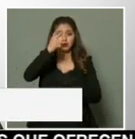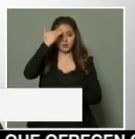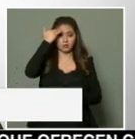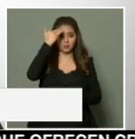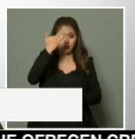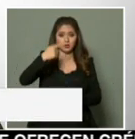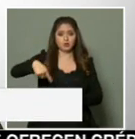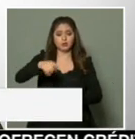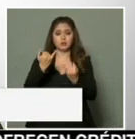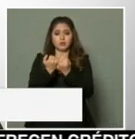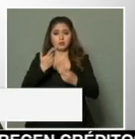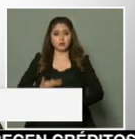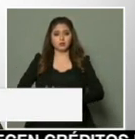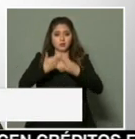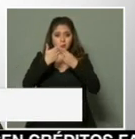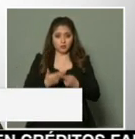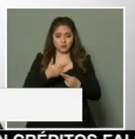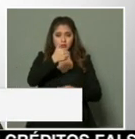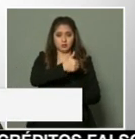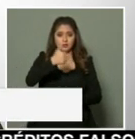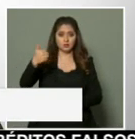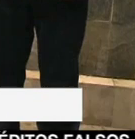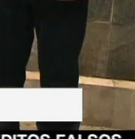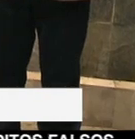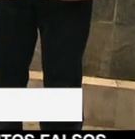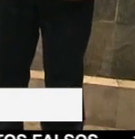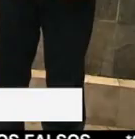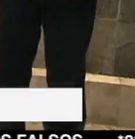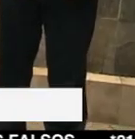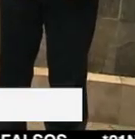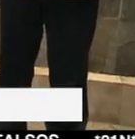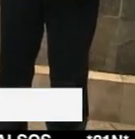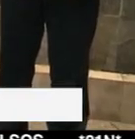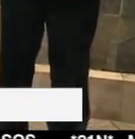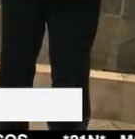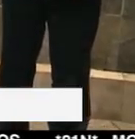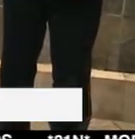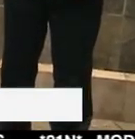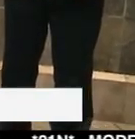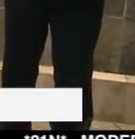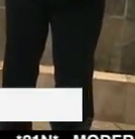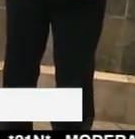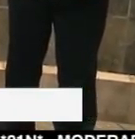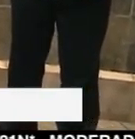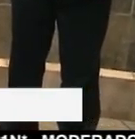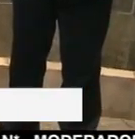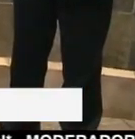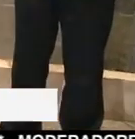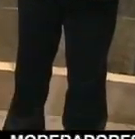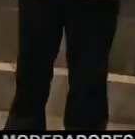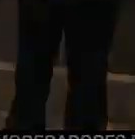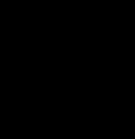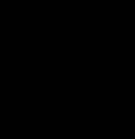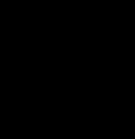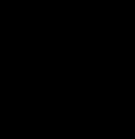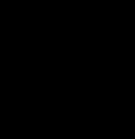puedan ejercer un voto informado el próximo 1 de julio. Eric Pinto, 21 Noticias.